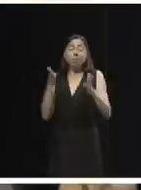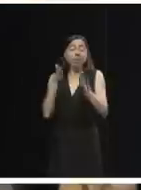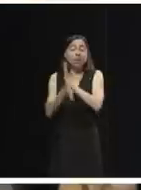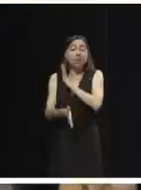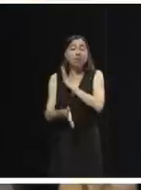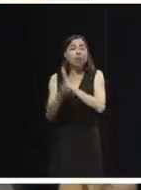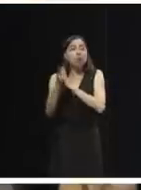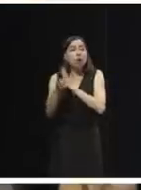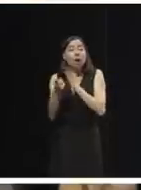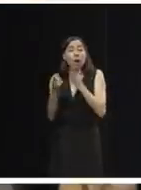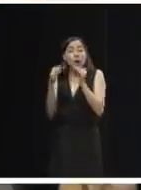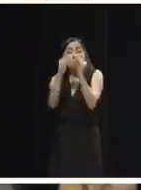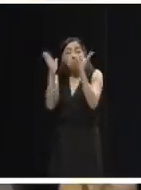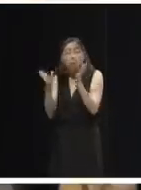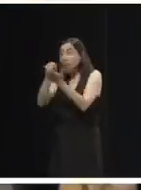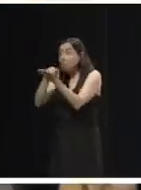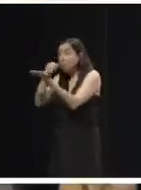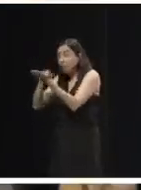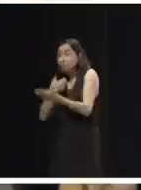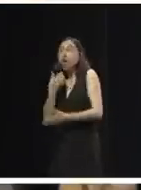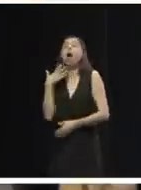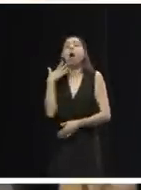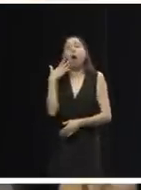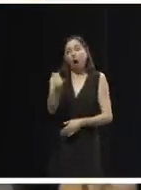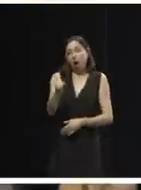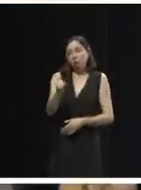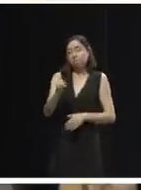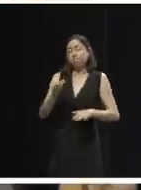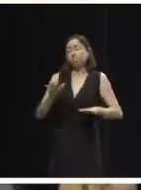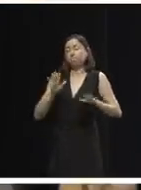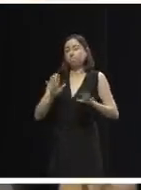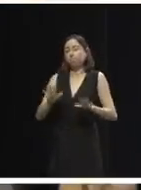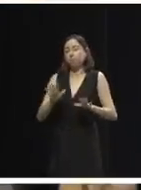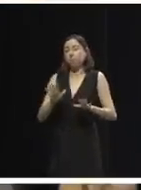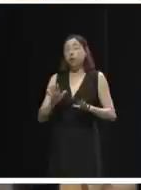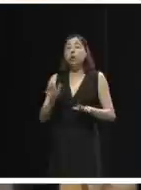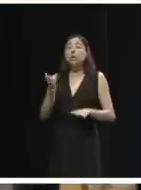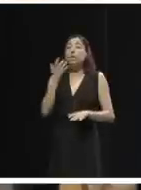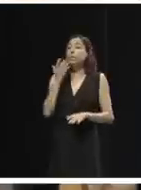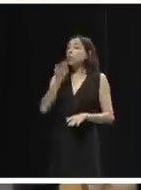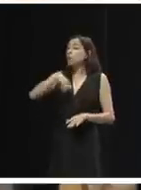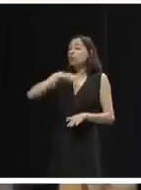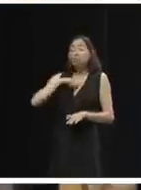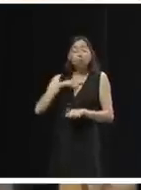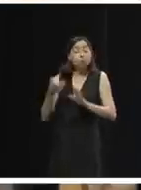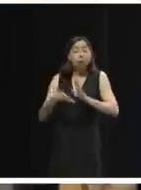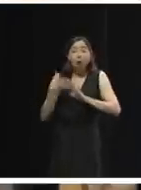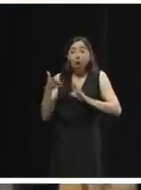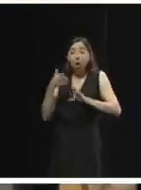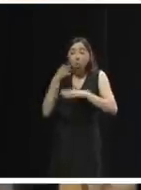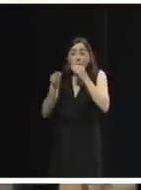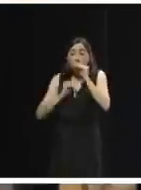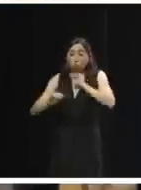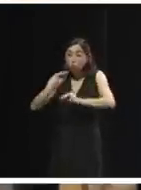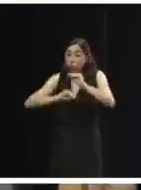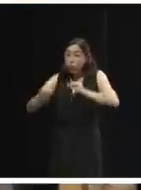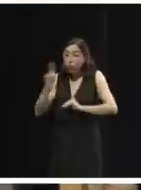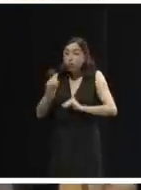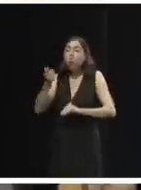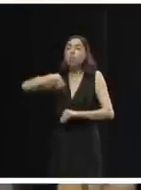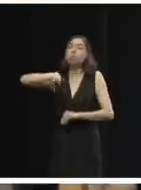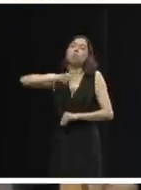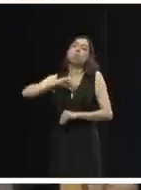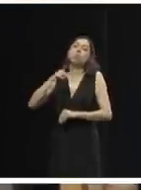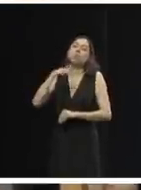que no haya viviendas vacías, que las hay. Y si nosotros no arreglamos eso, nuestra juventud se va a